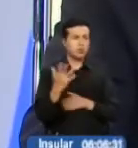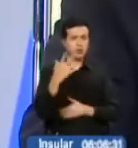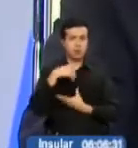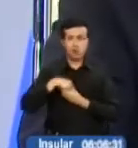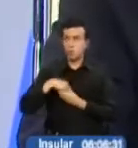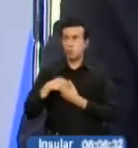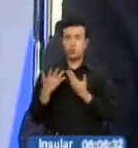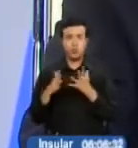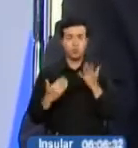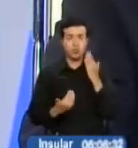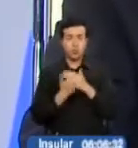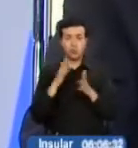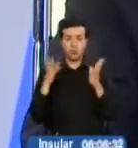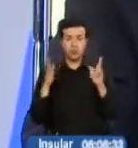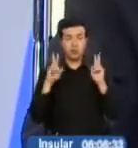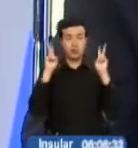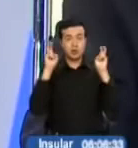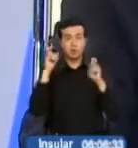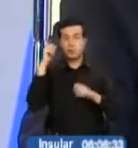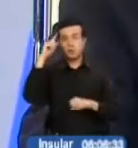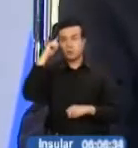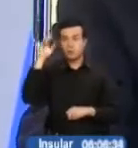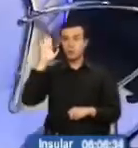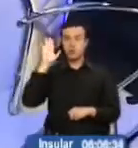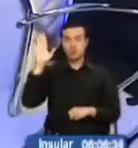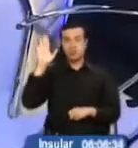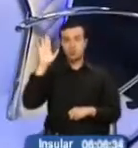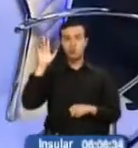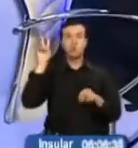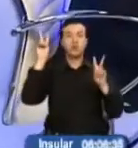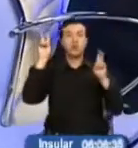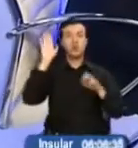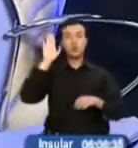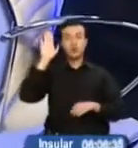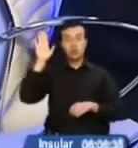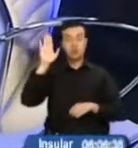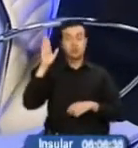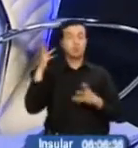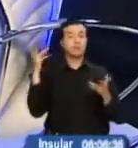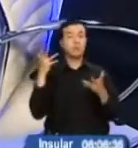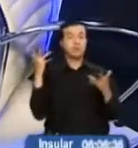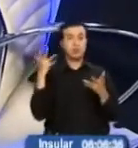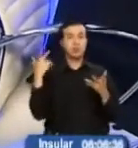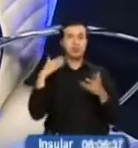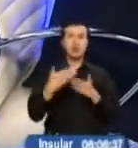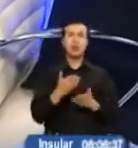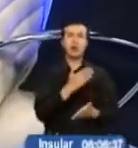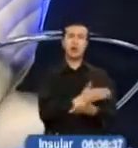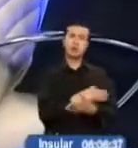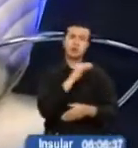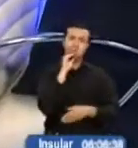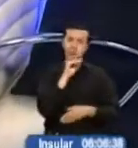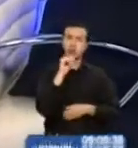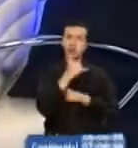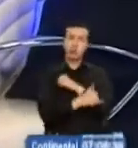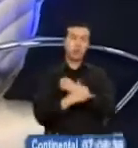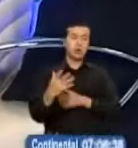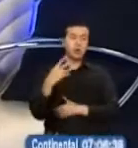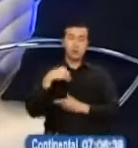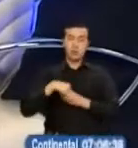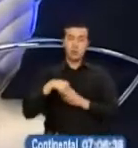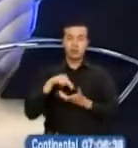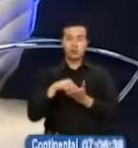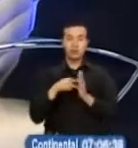nuevo. Y este tema de la posición del gobierno en relación a los paraísos fiscales viene desde hace tiempo. Es decir, no es que se